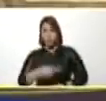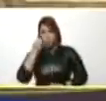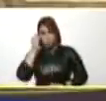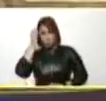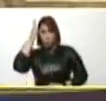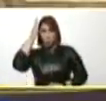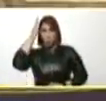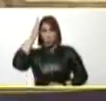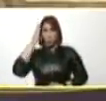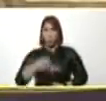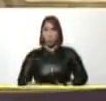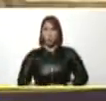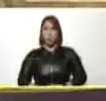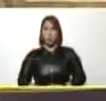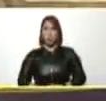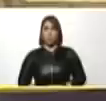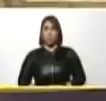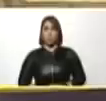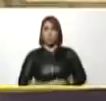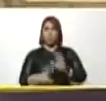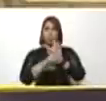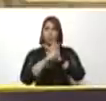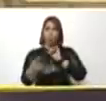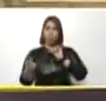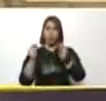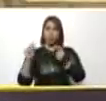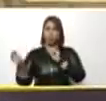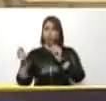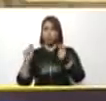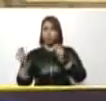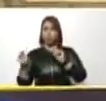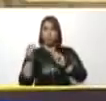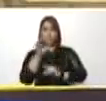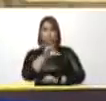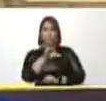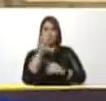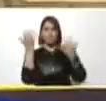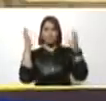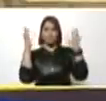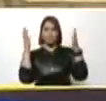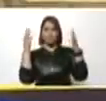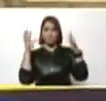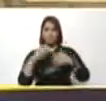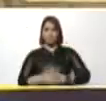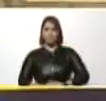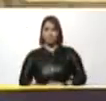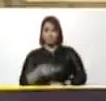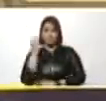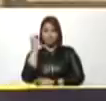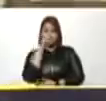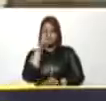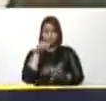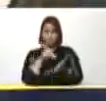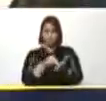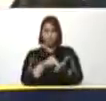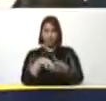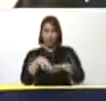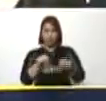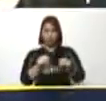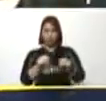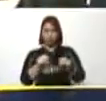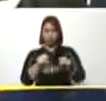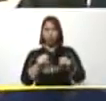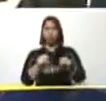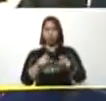capacidad de legislar en el país. La Asamblea Nacional ocupó su